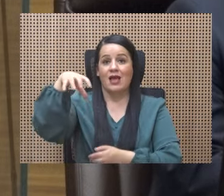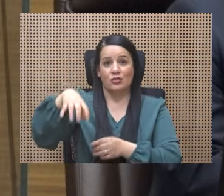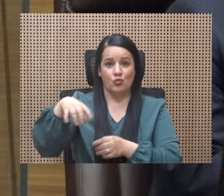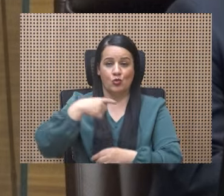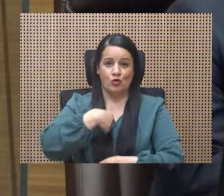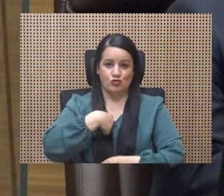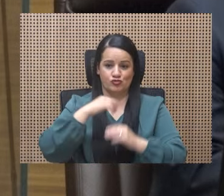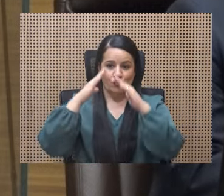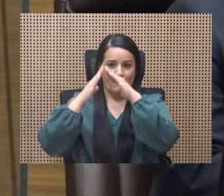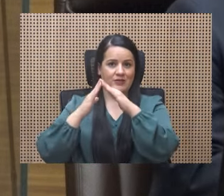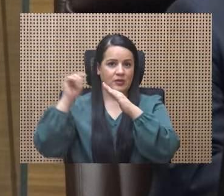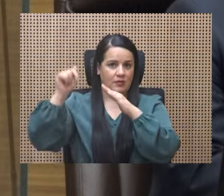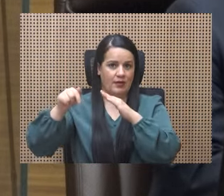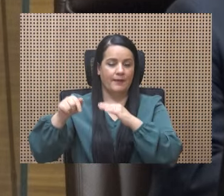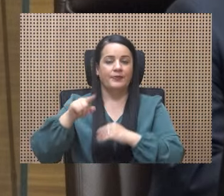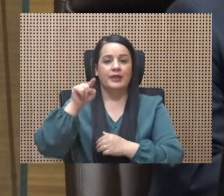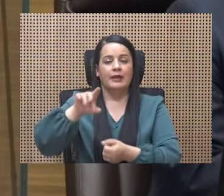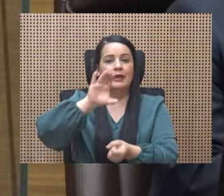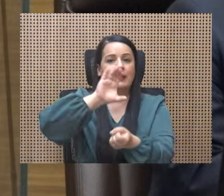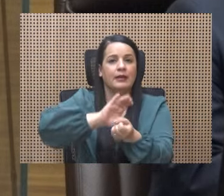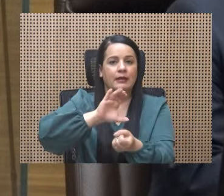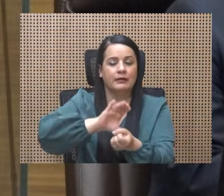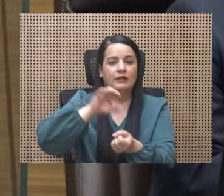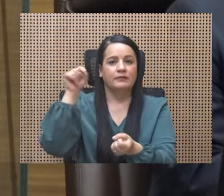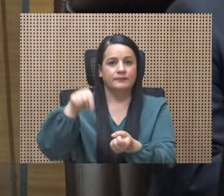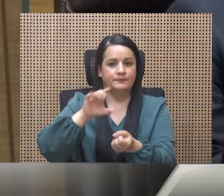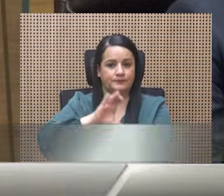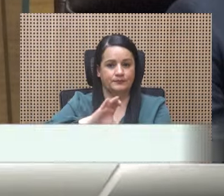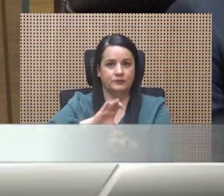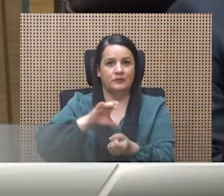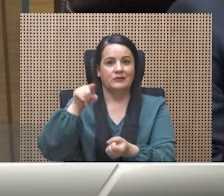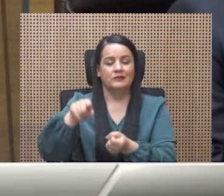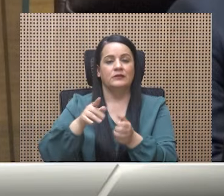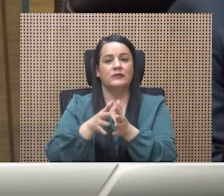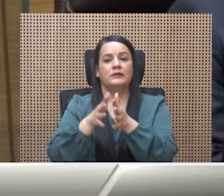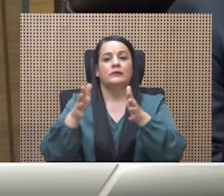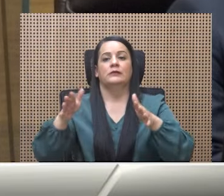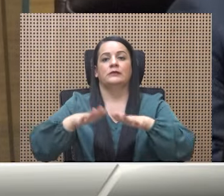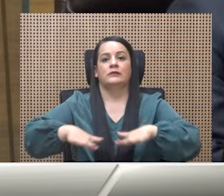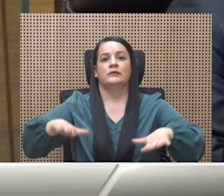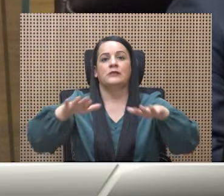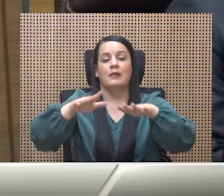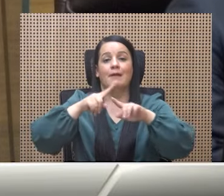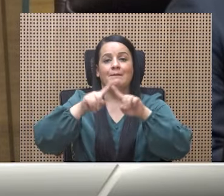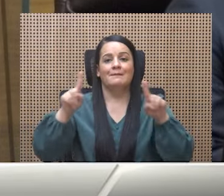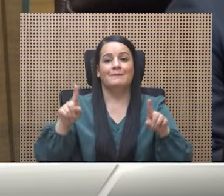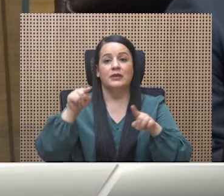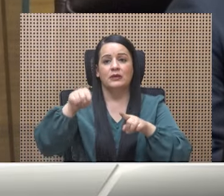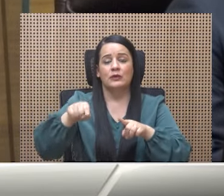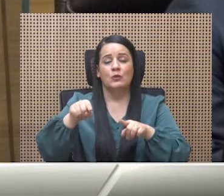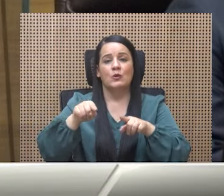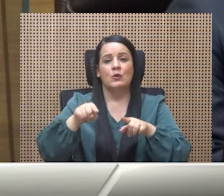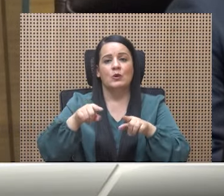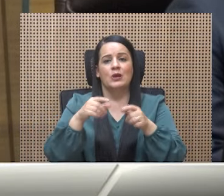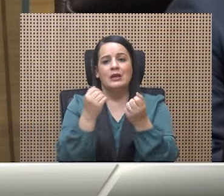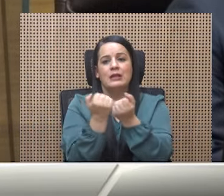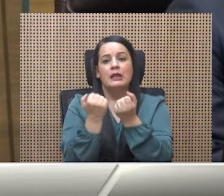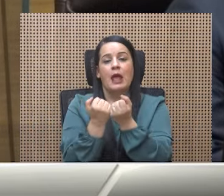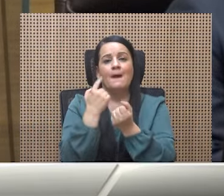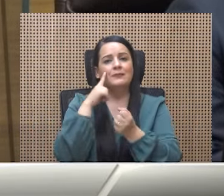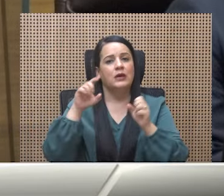comunidad clínica es una clínica que está en expansión sin embargo el espacio eh Para